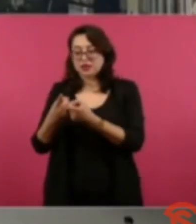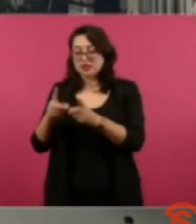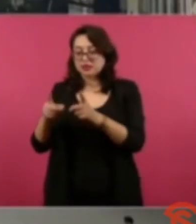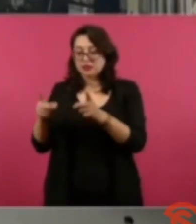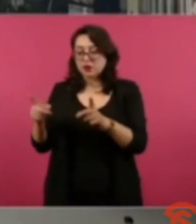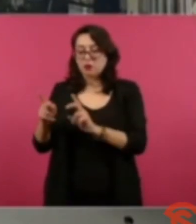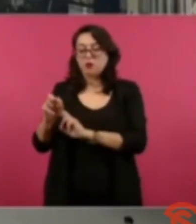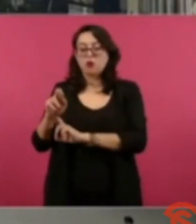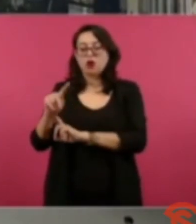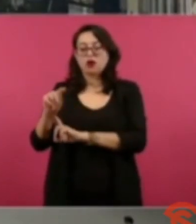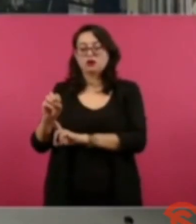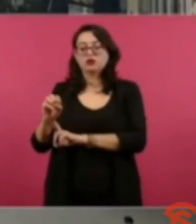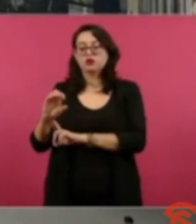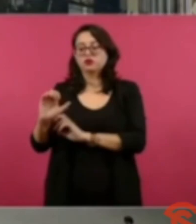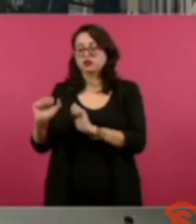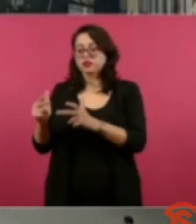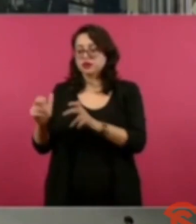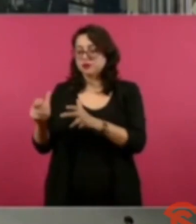Chiapas.